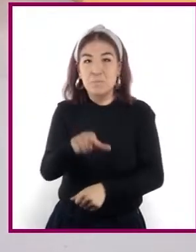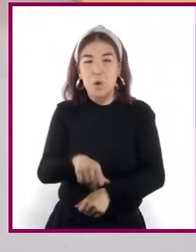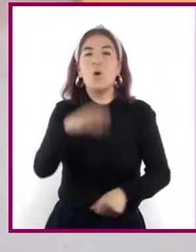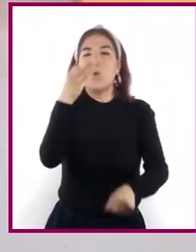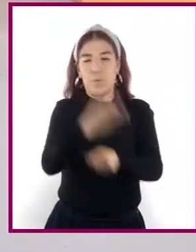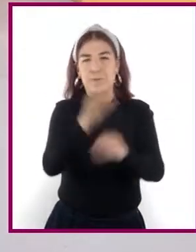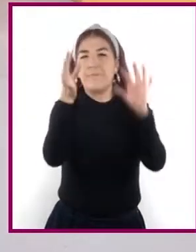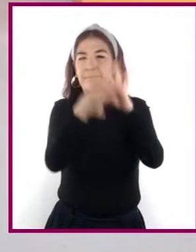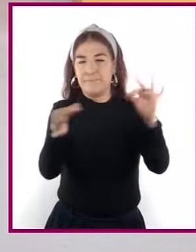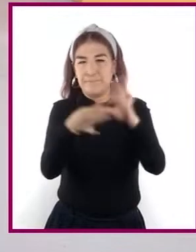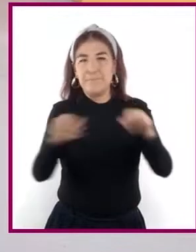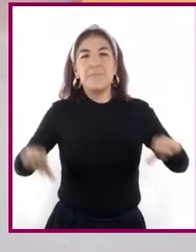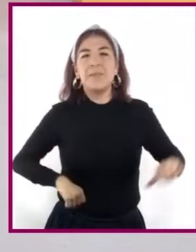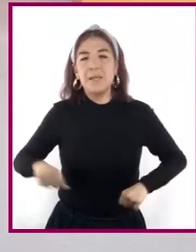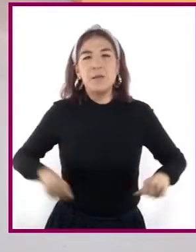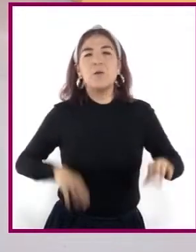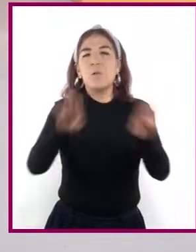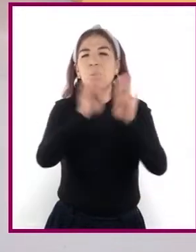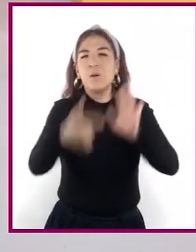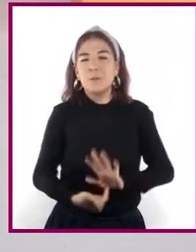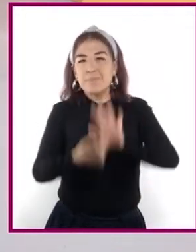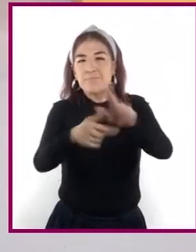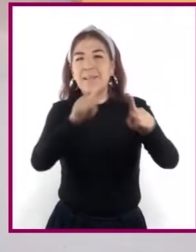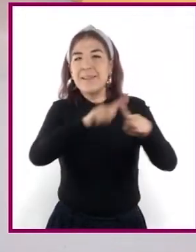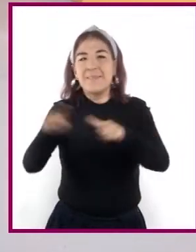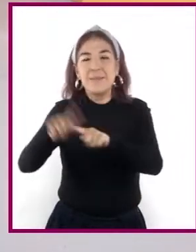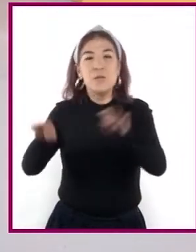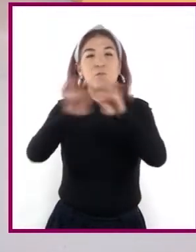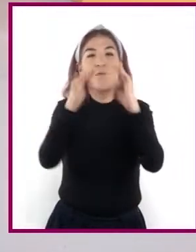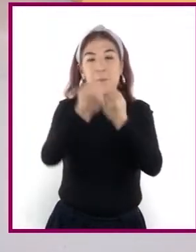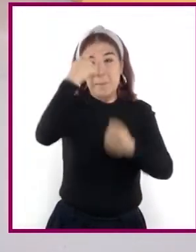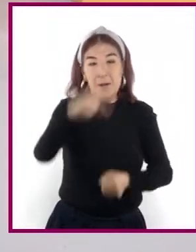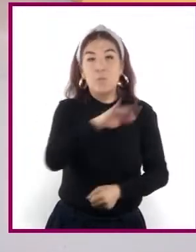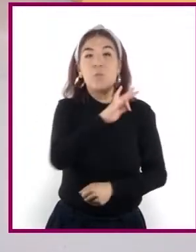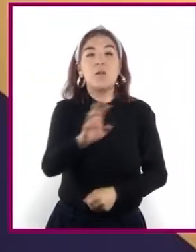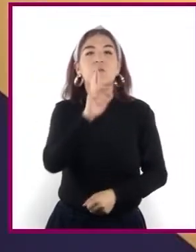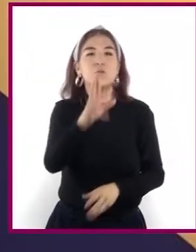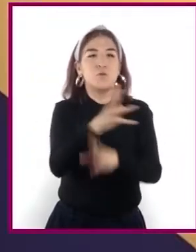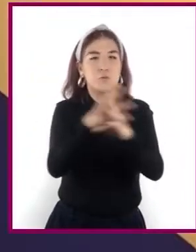una situación en la que mostraremos distintas estrategias de solución.